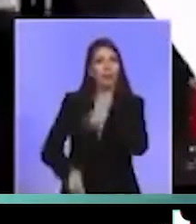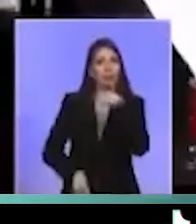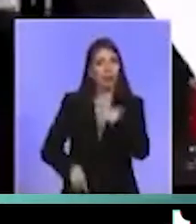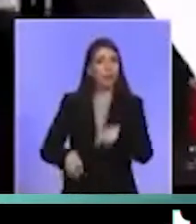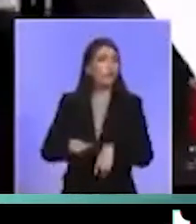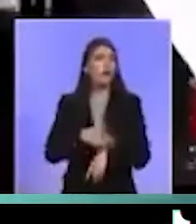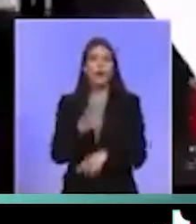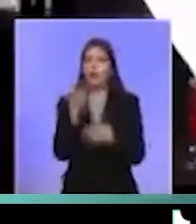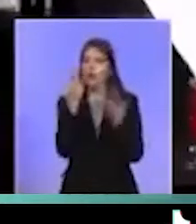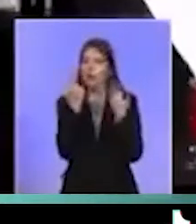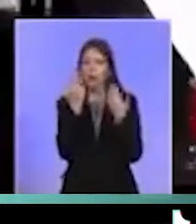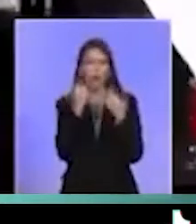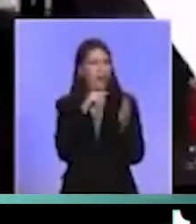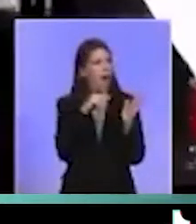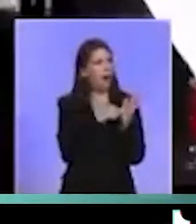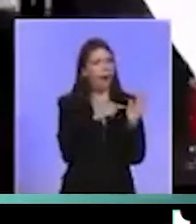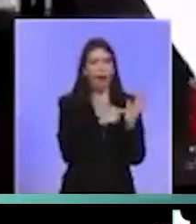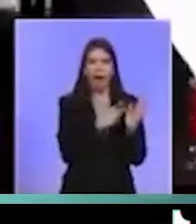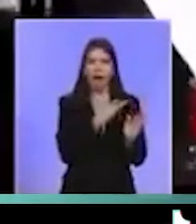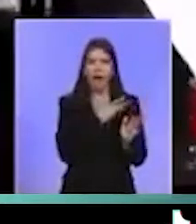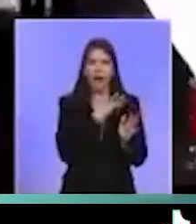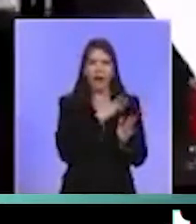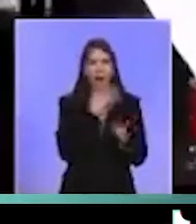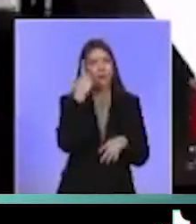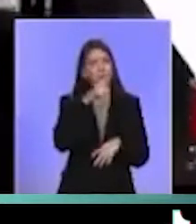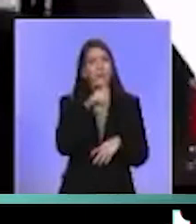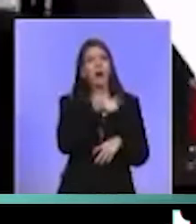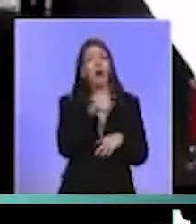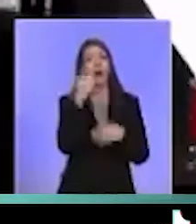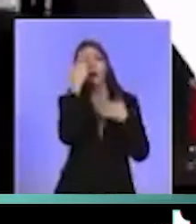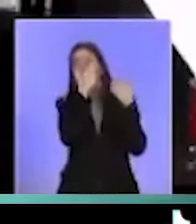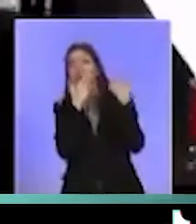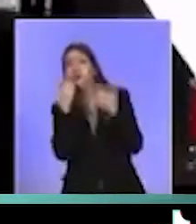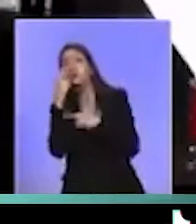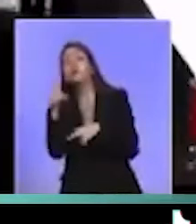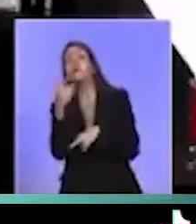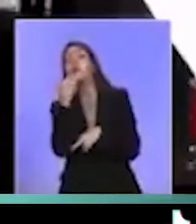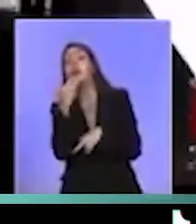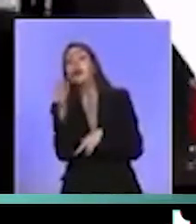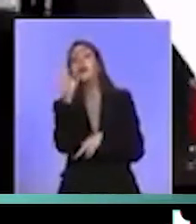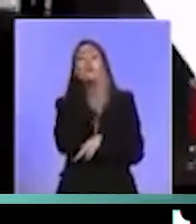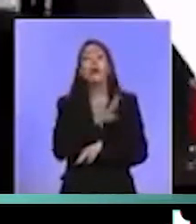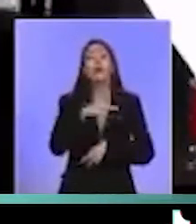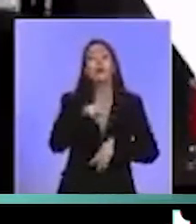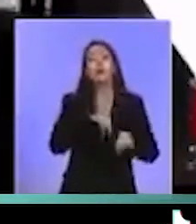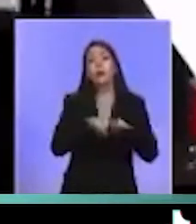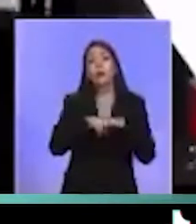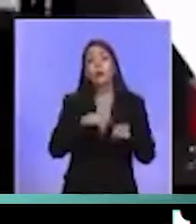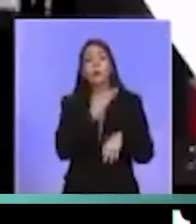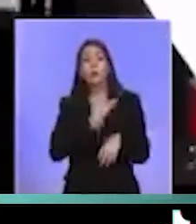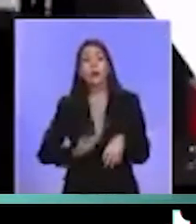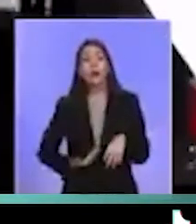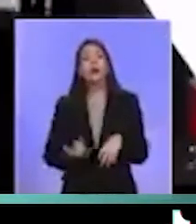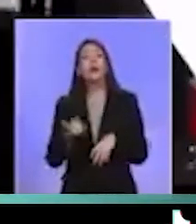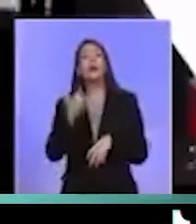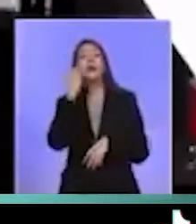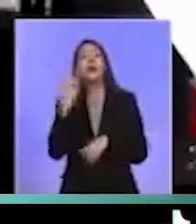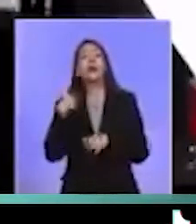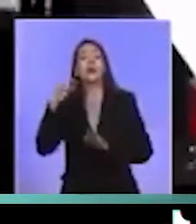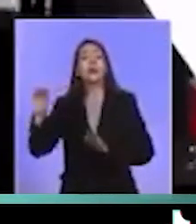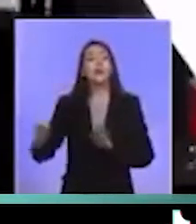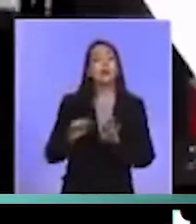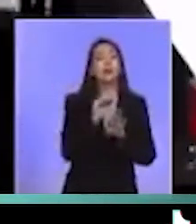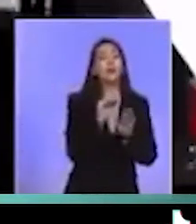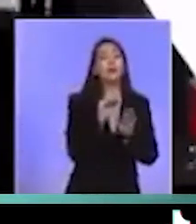lado, investigado, señalado de presuntos actos de corrupción o actos ilegales. Está en proceso la investigación, pero ahora